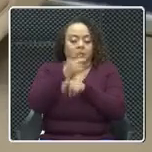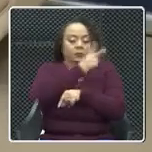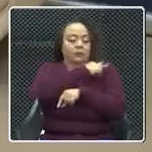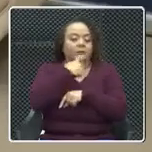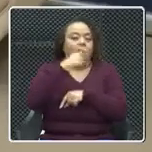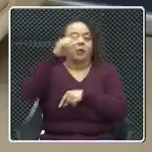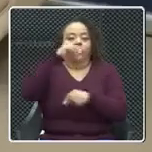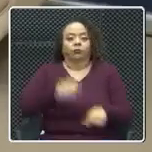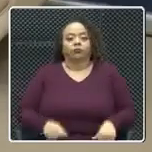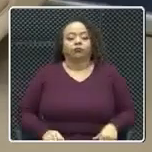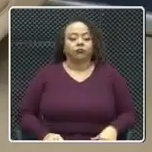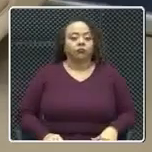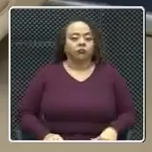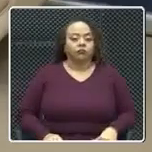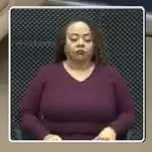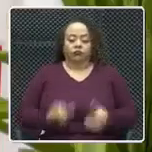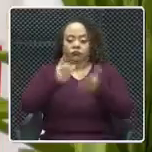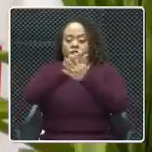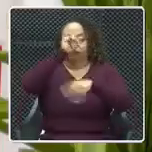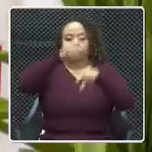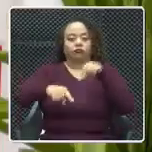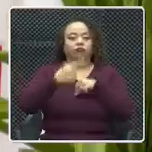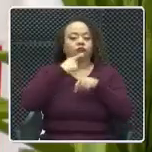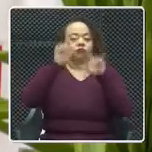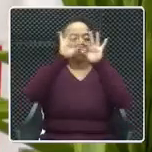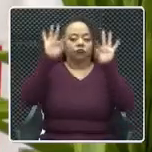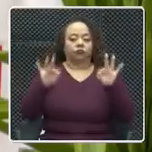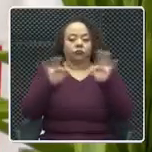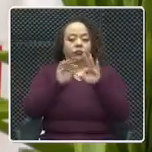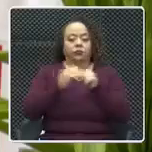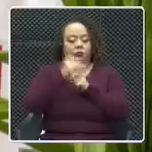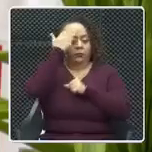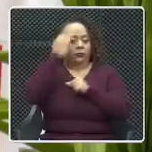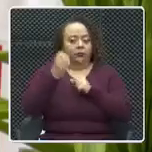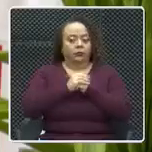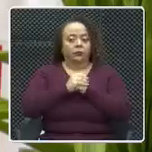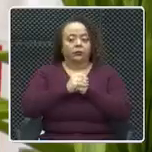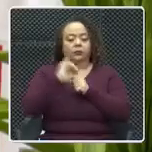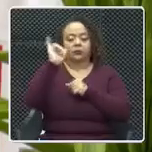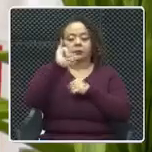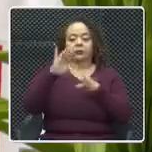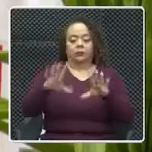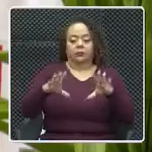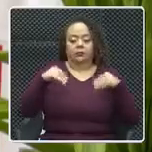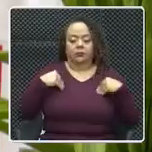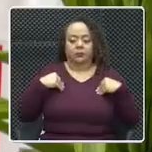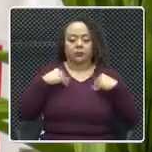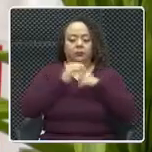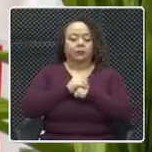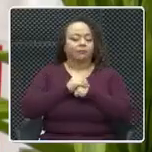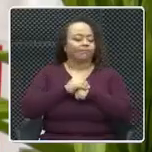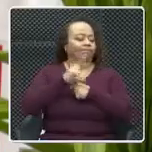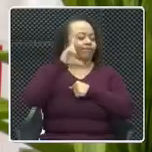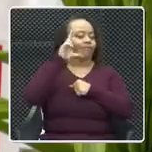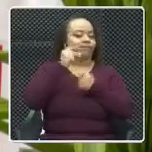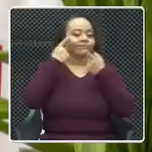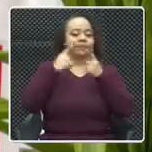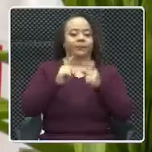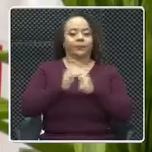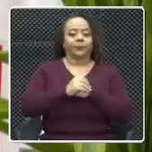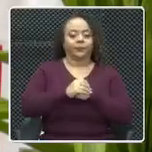no, que así no puede decir el formulario, porque es como aceptar que no está